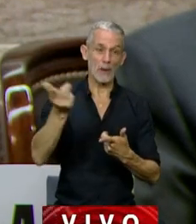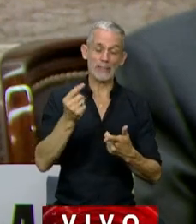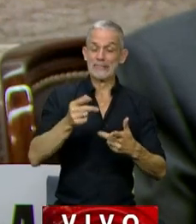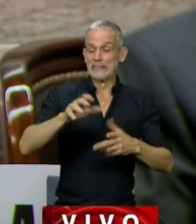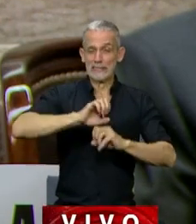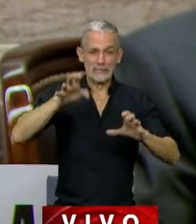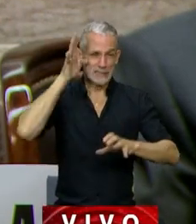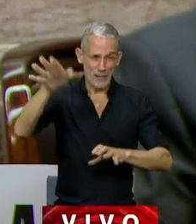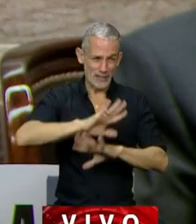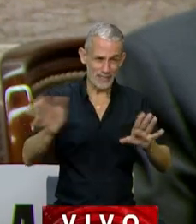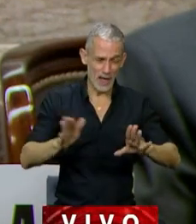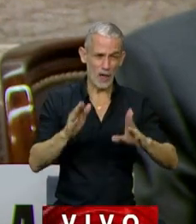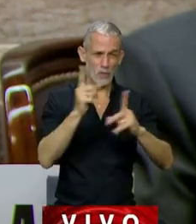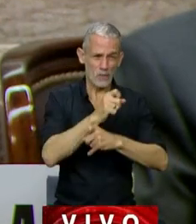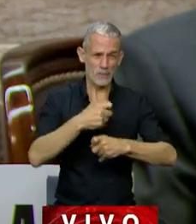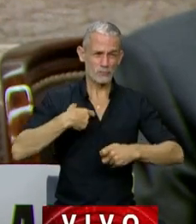crítica social.